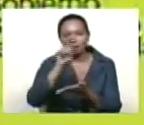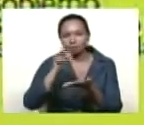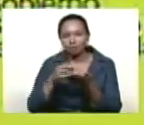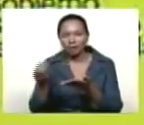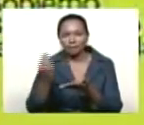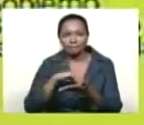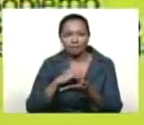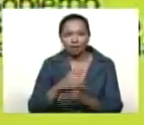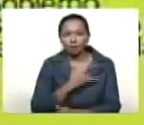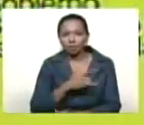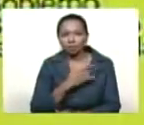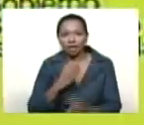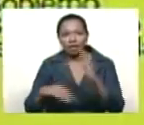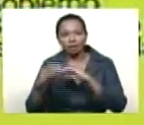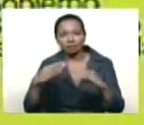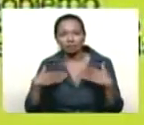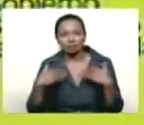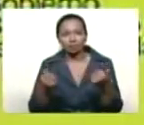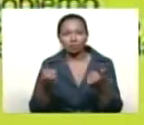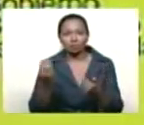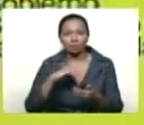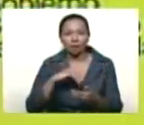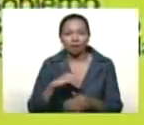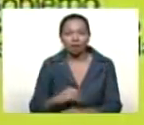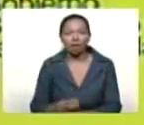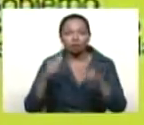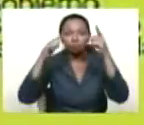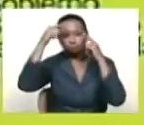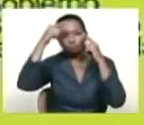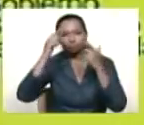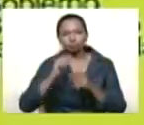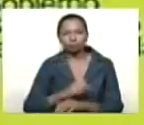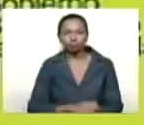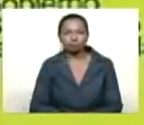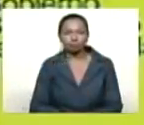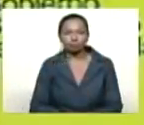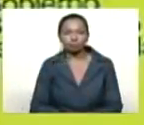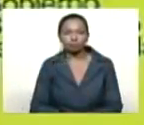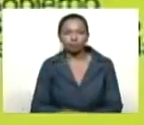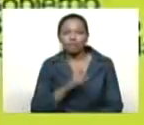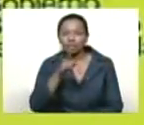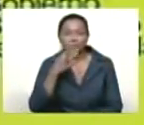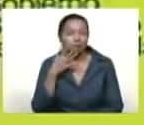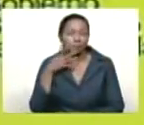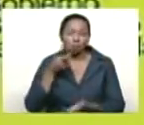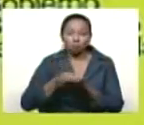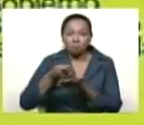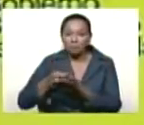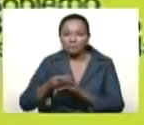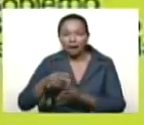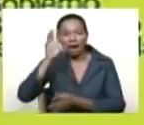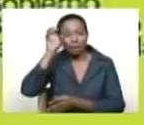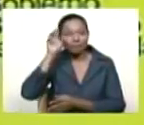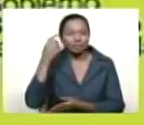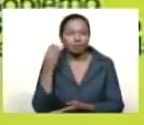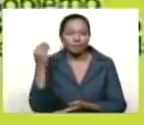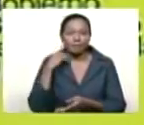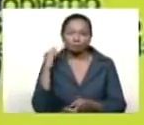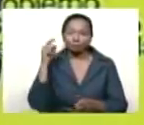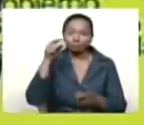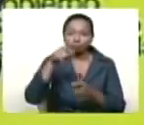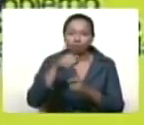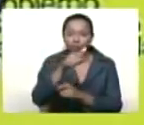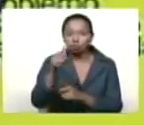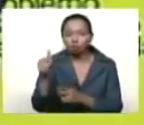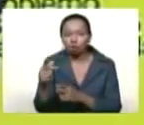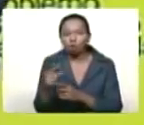de la Universidad de la Ciencia y de la Salud Hugo Chávez Fría. En el caso de los recursos para el aprendizaje, proponemos destinarlos a los estudiantes